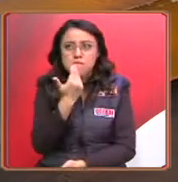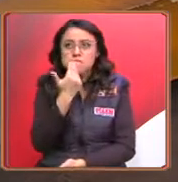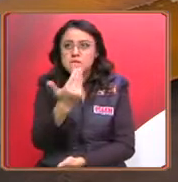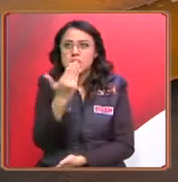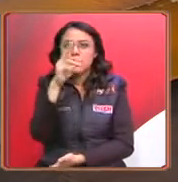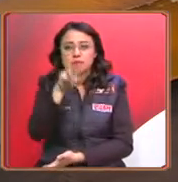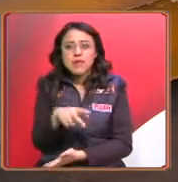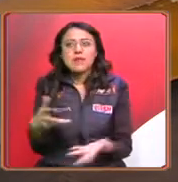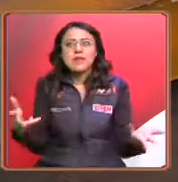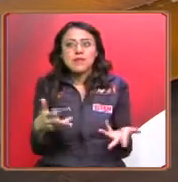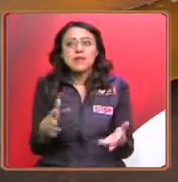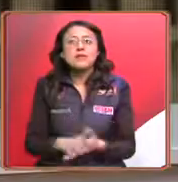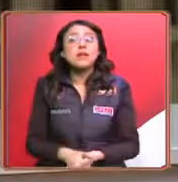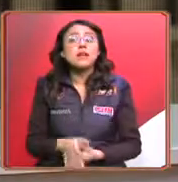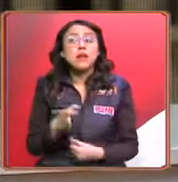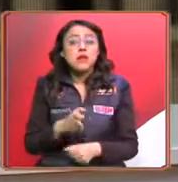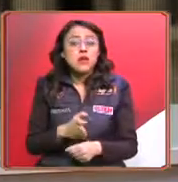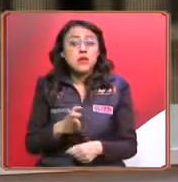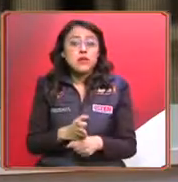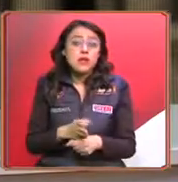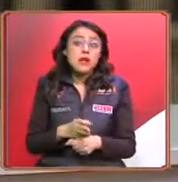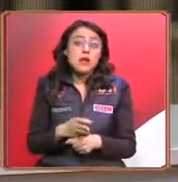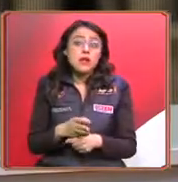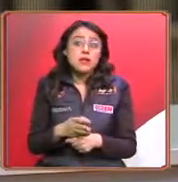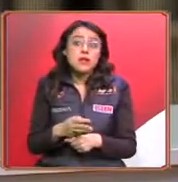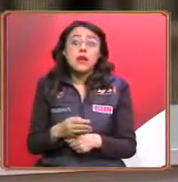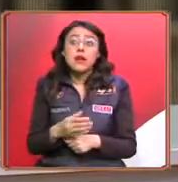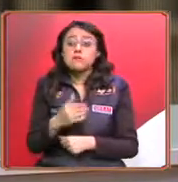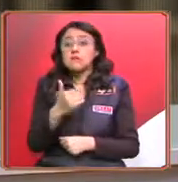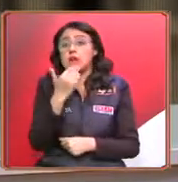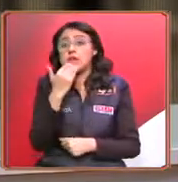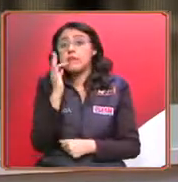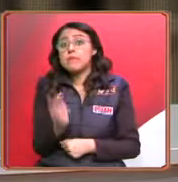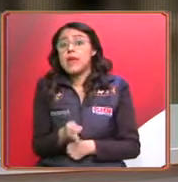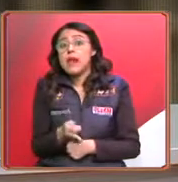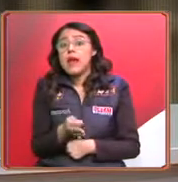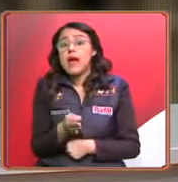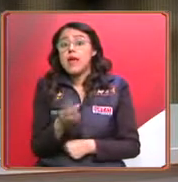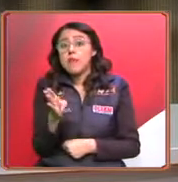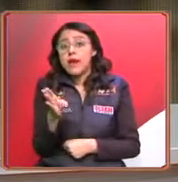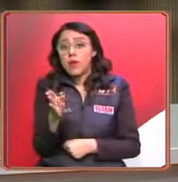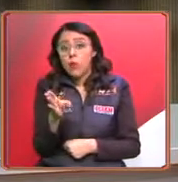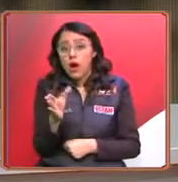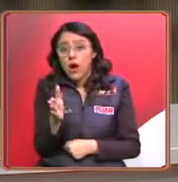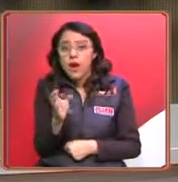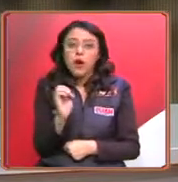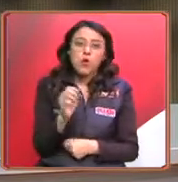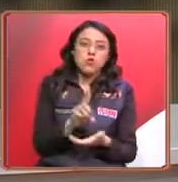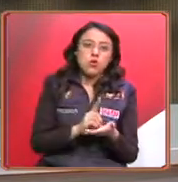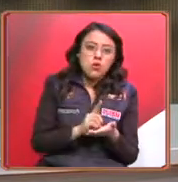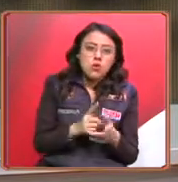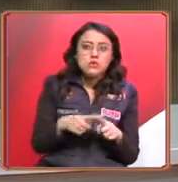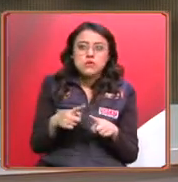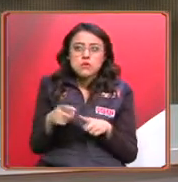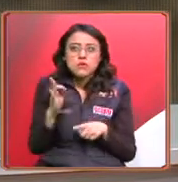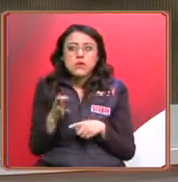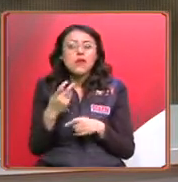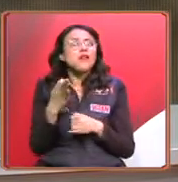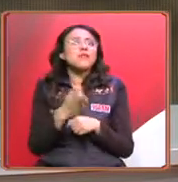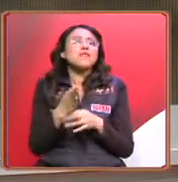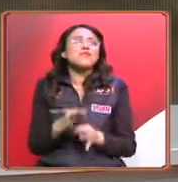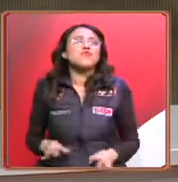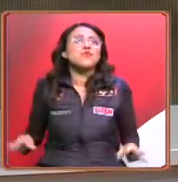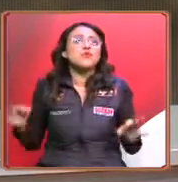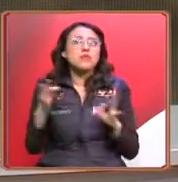entrarle a esto y bien. Mira, ahora está muy en boga ya que la autorización de la marihuana, que si todas las drogas. Esto ya son muchas voces importantes